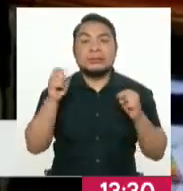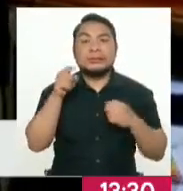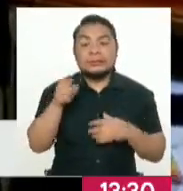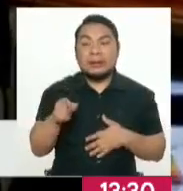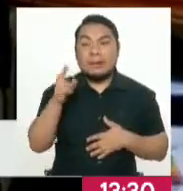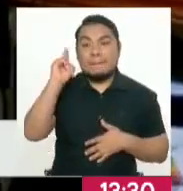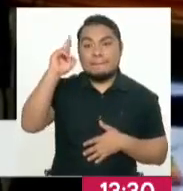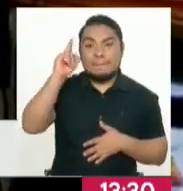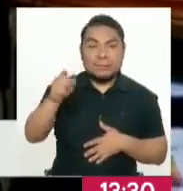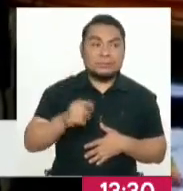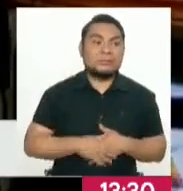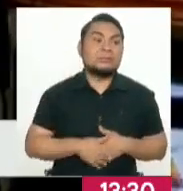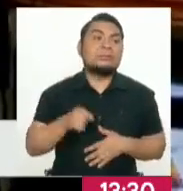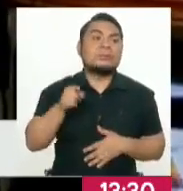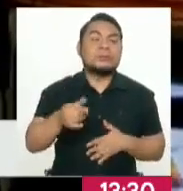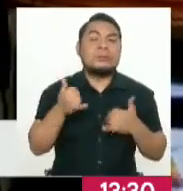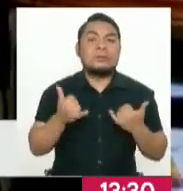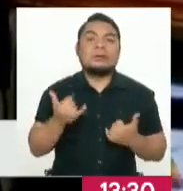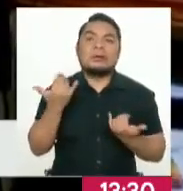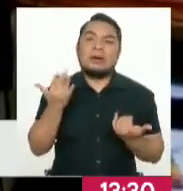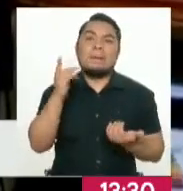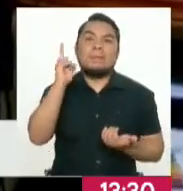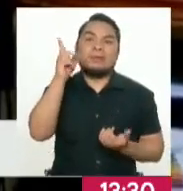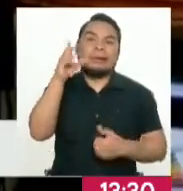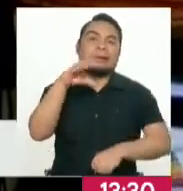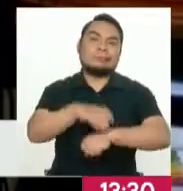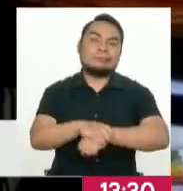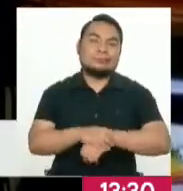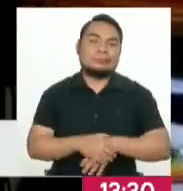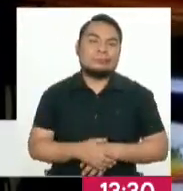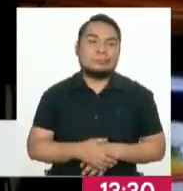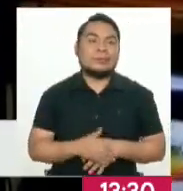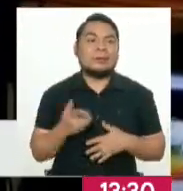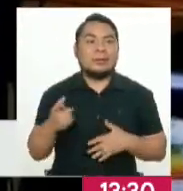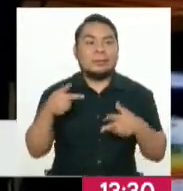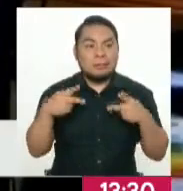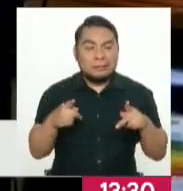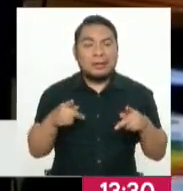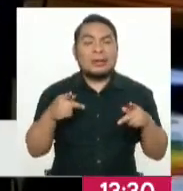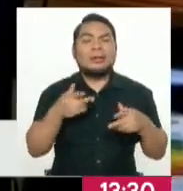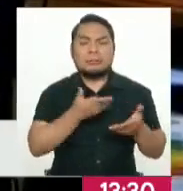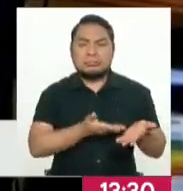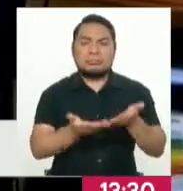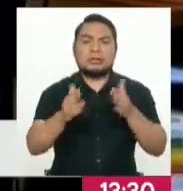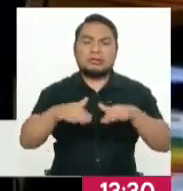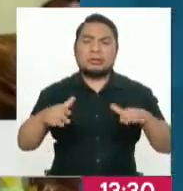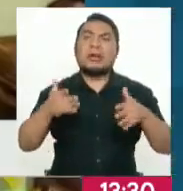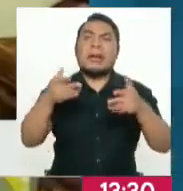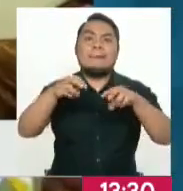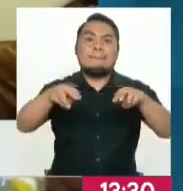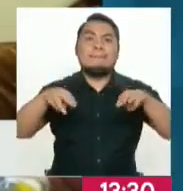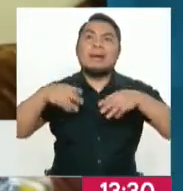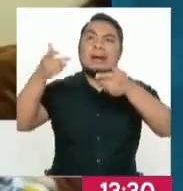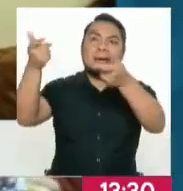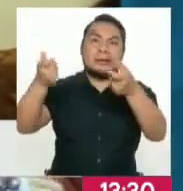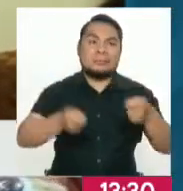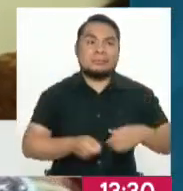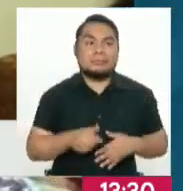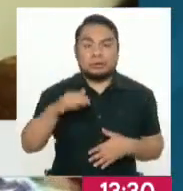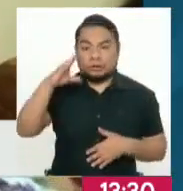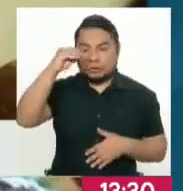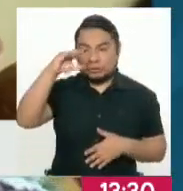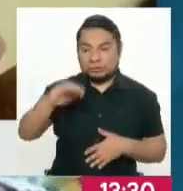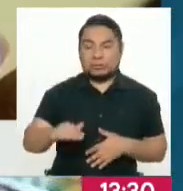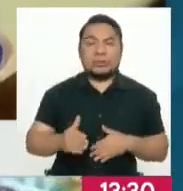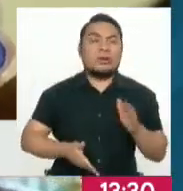una profesora, en la cual está hoy día detenida, permitió o autorizó que puedan bajar esta mesa. El menor fue llevado